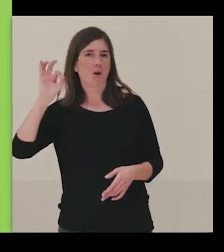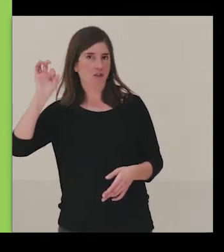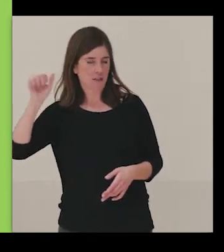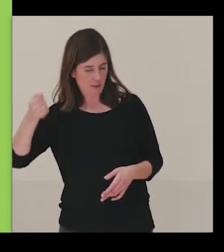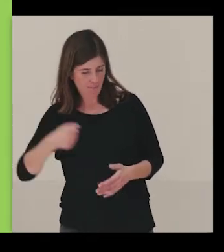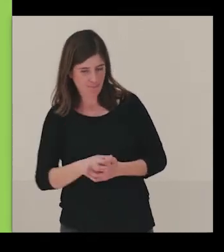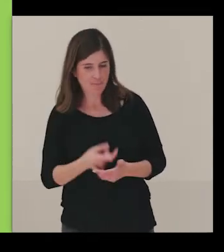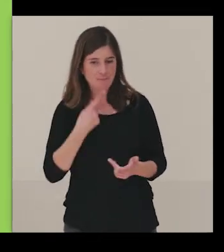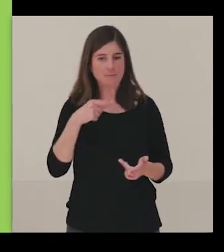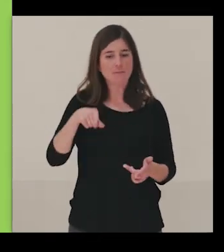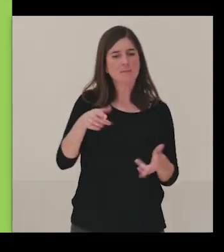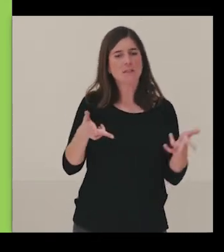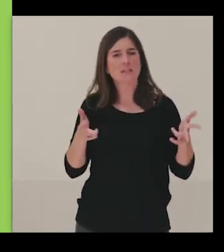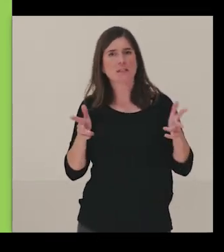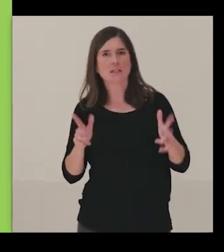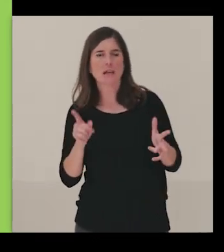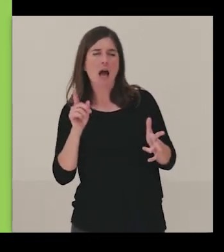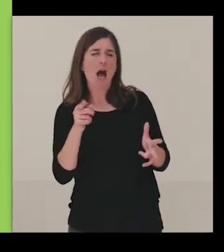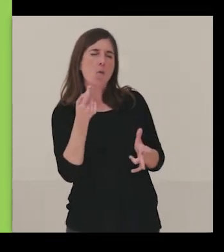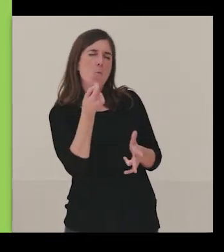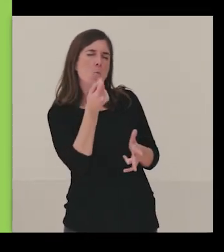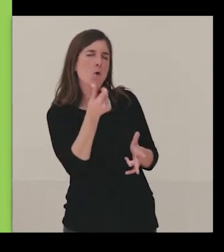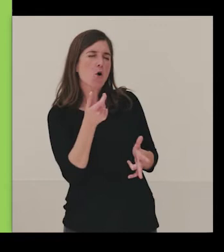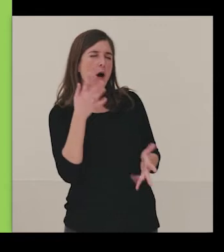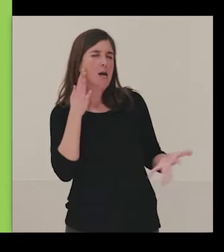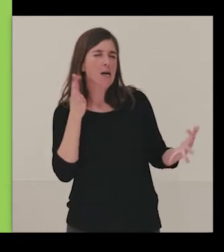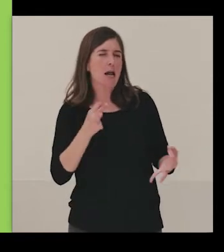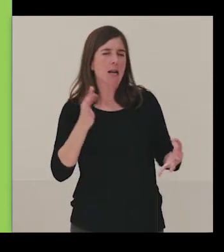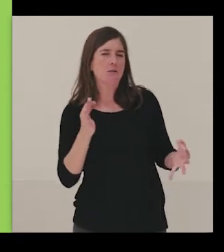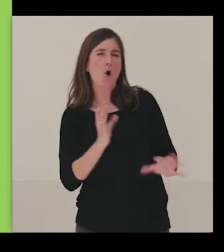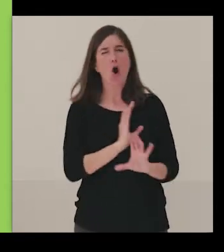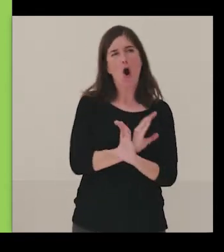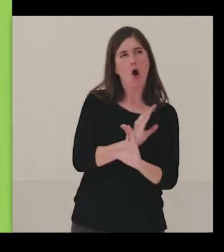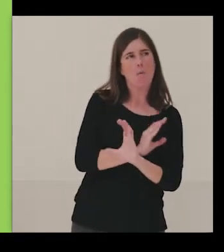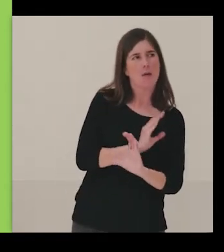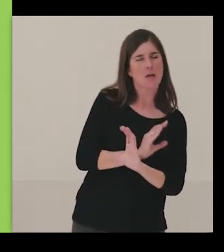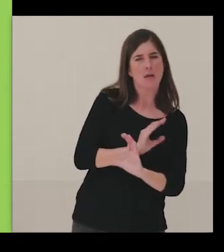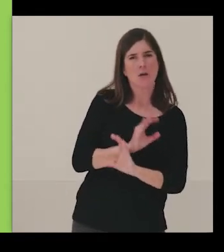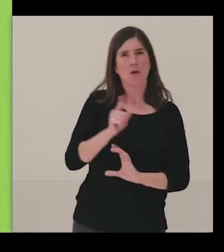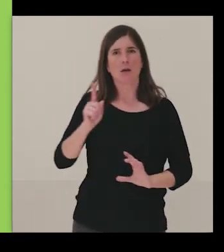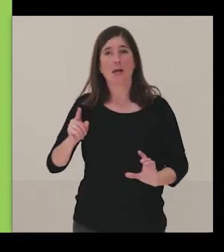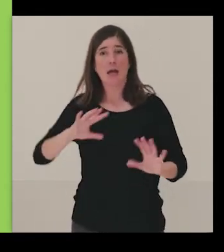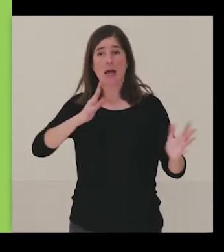llamado misericordia introduce una nota de realismo cómico que delata la naturalidad